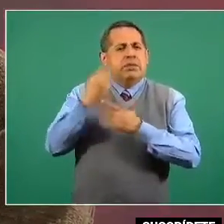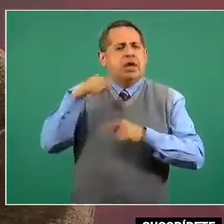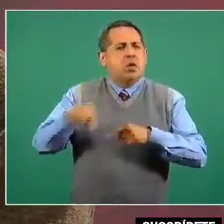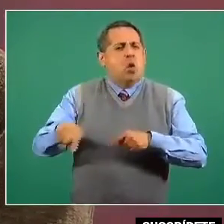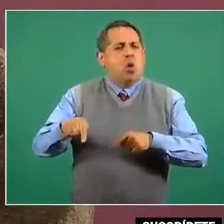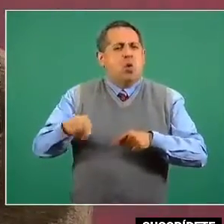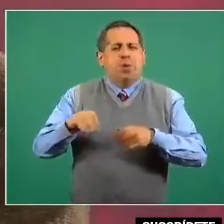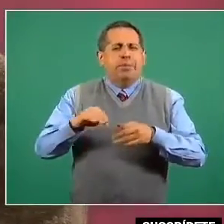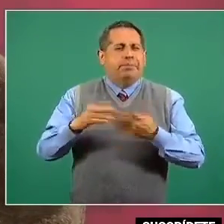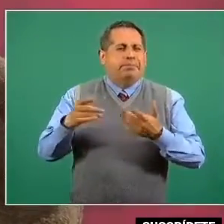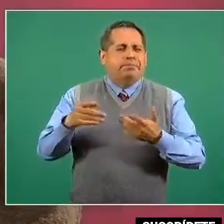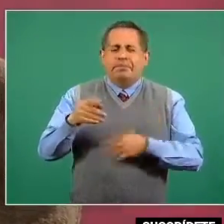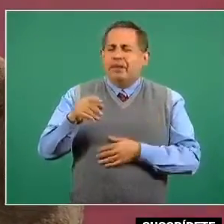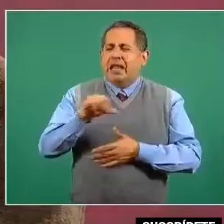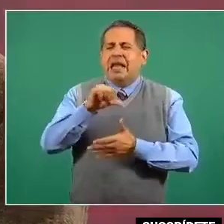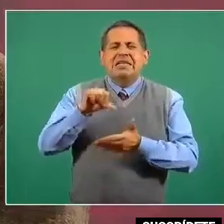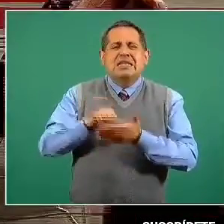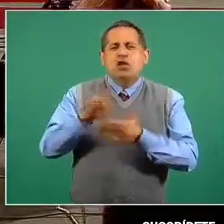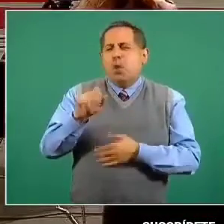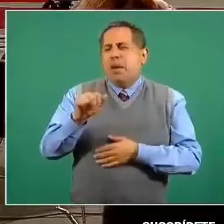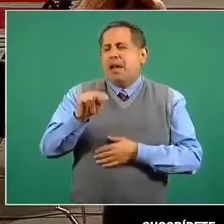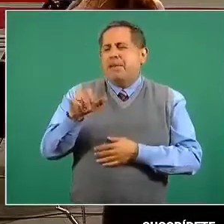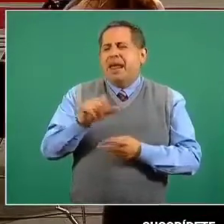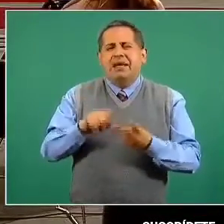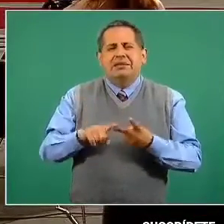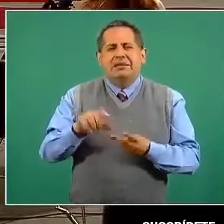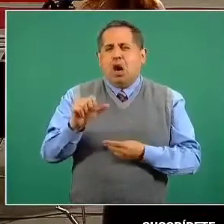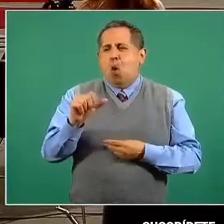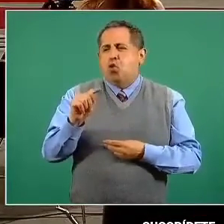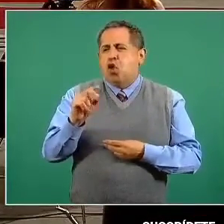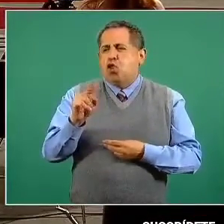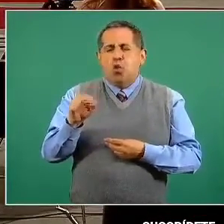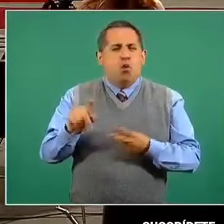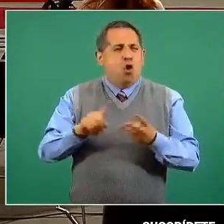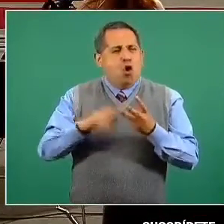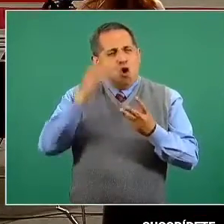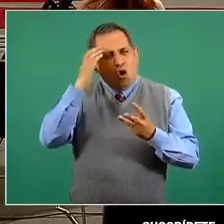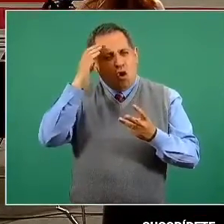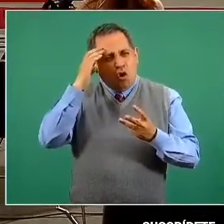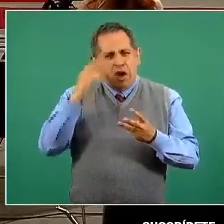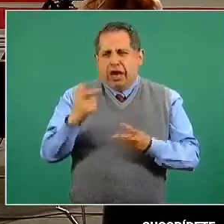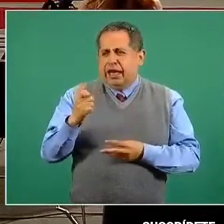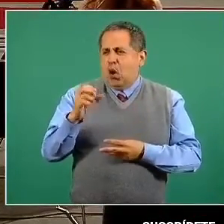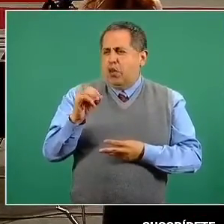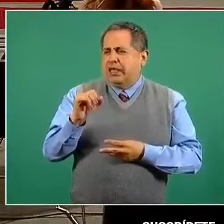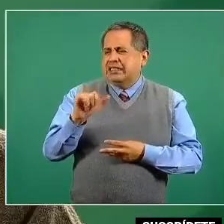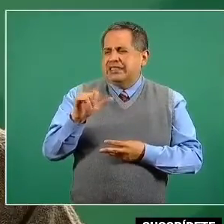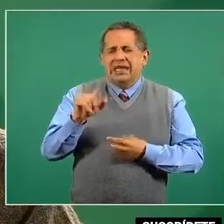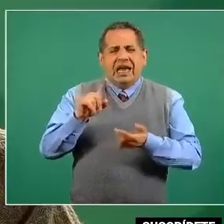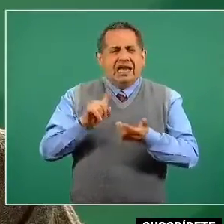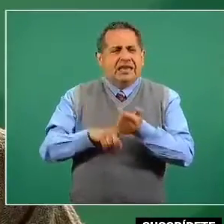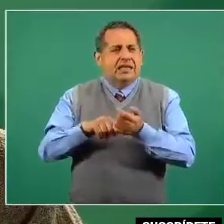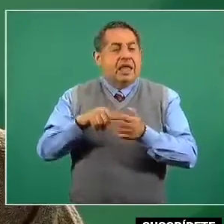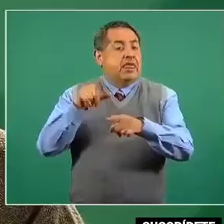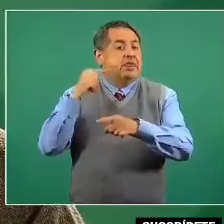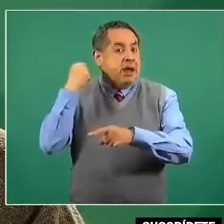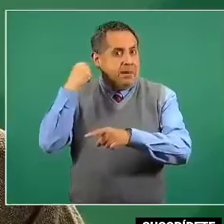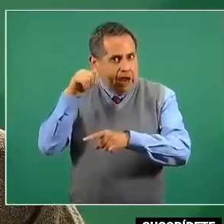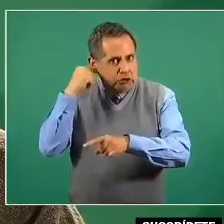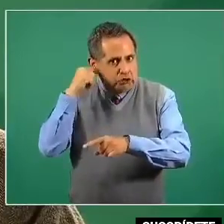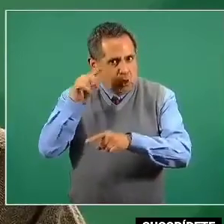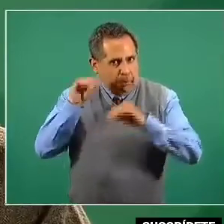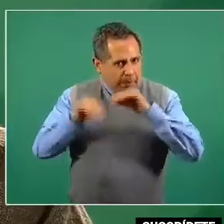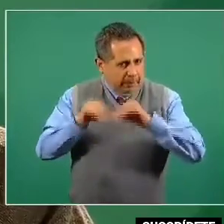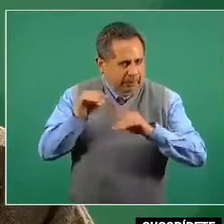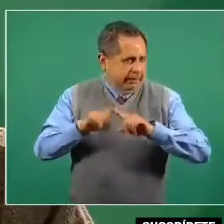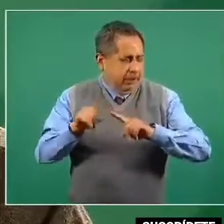Autódromo, en el Centro Banamex, como la carpa geodésica o las carpas geodésicas que instaló el gobierno de Tabasco,